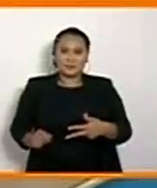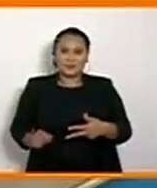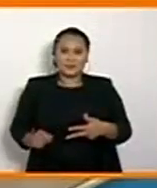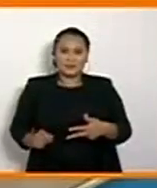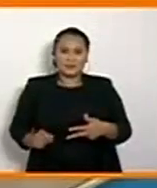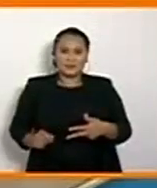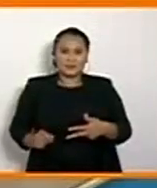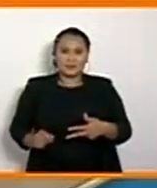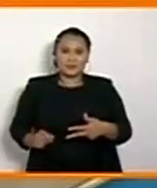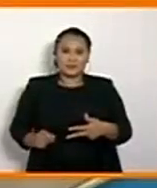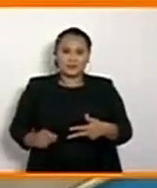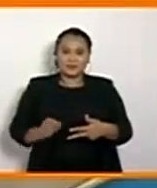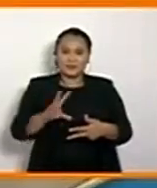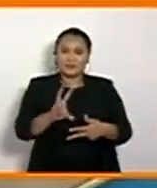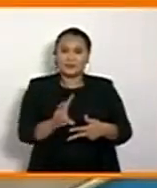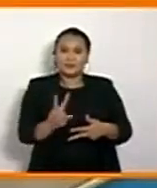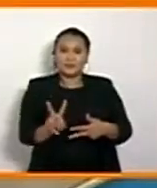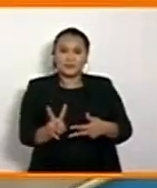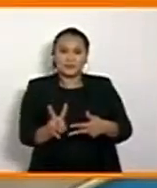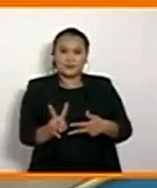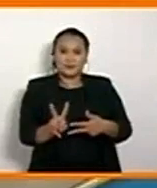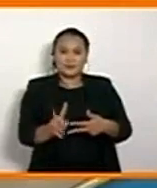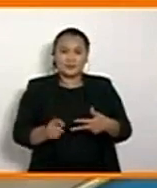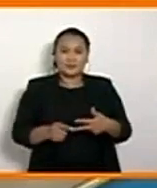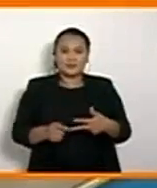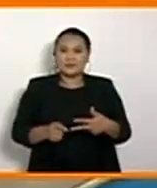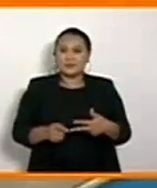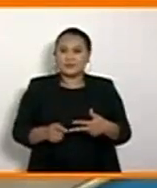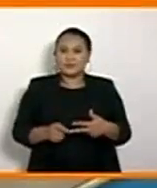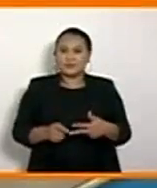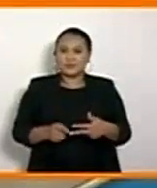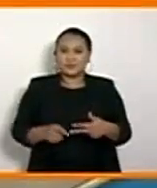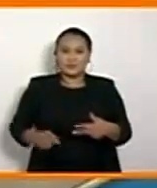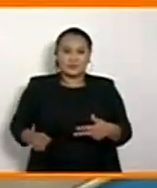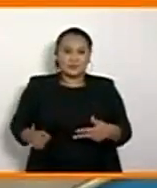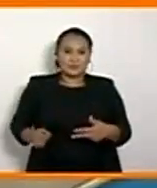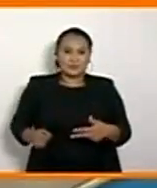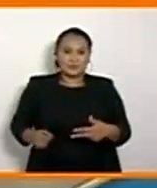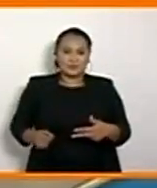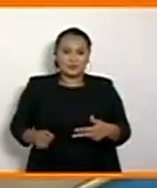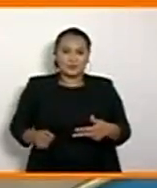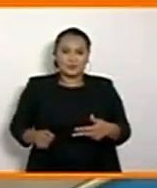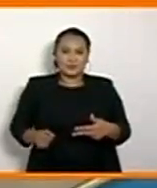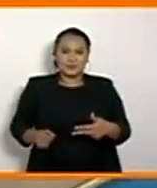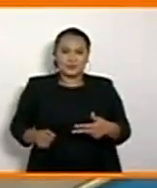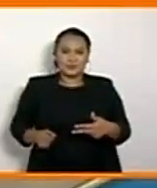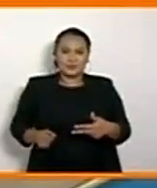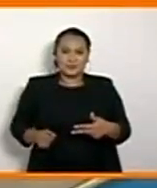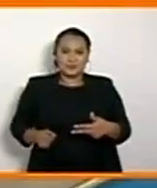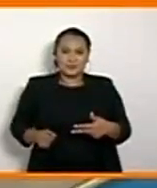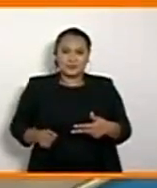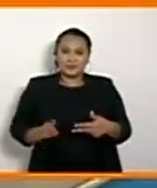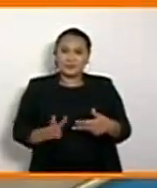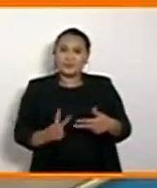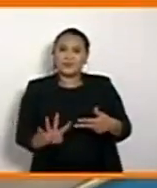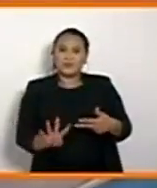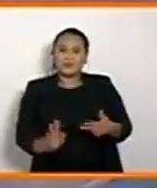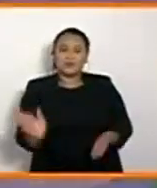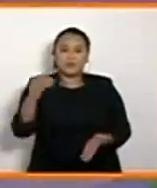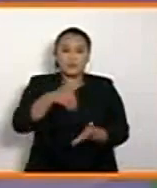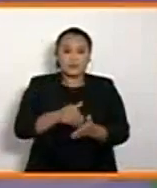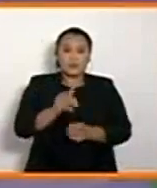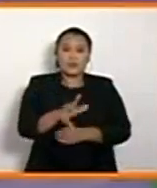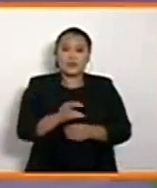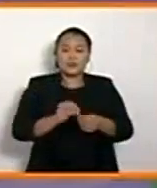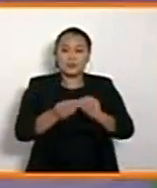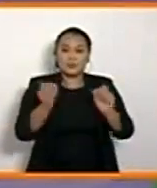Es el 72, tercer y decisivo número ganador para esta noche. Es el 24. Con gusto repito,